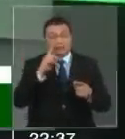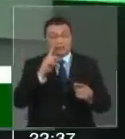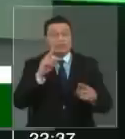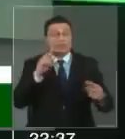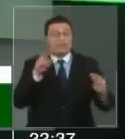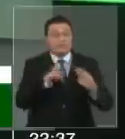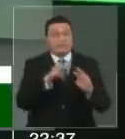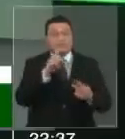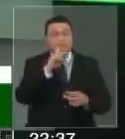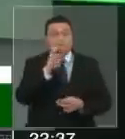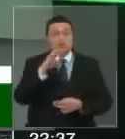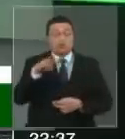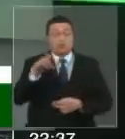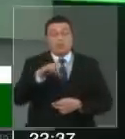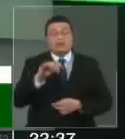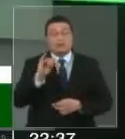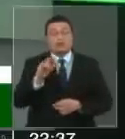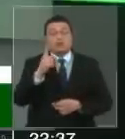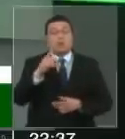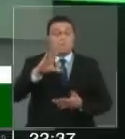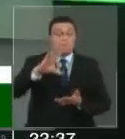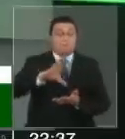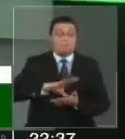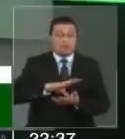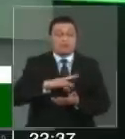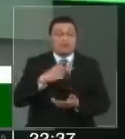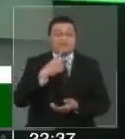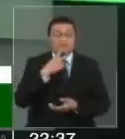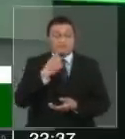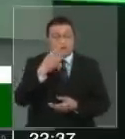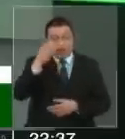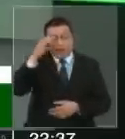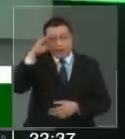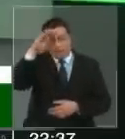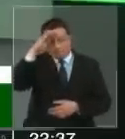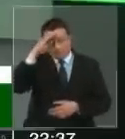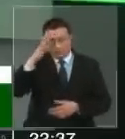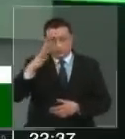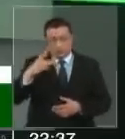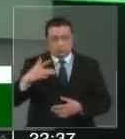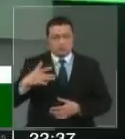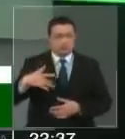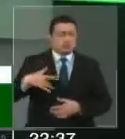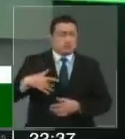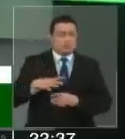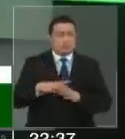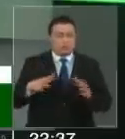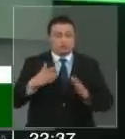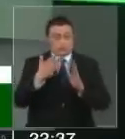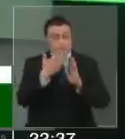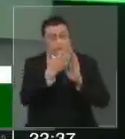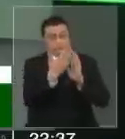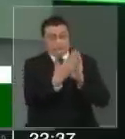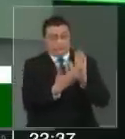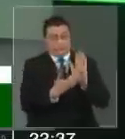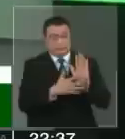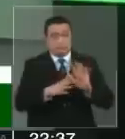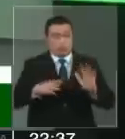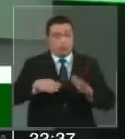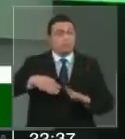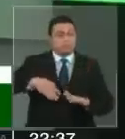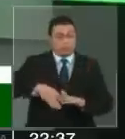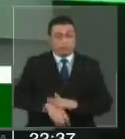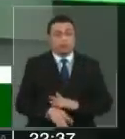también tiene que ver con un país que vivió experiencias muy dramáticas, que tiene fisuras, diría yo, muy profundas,